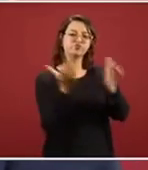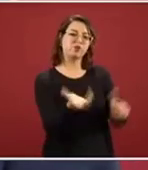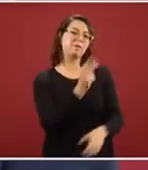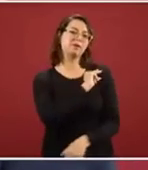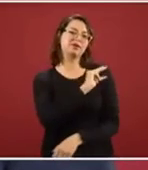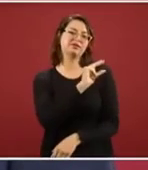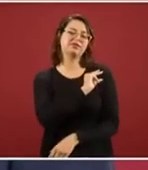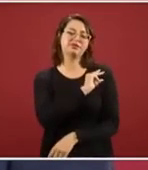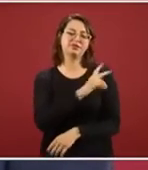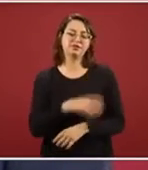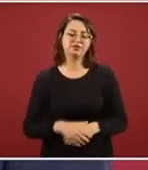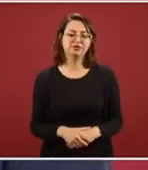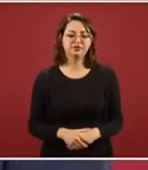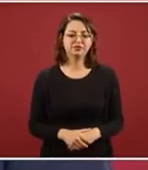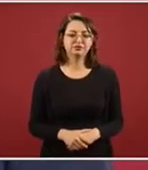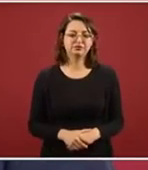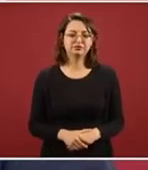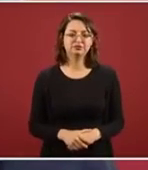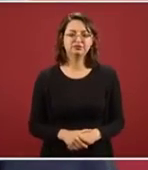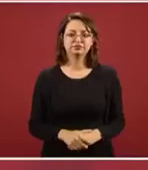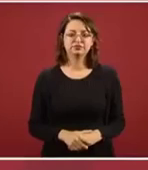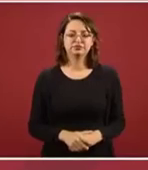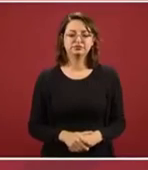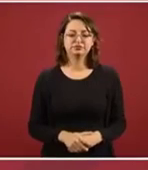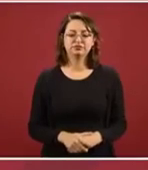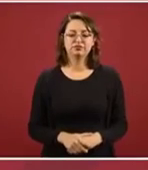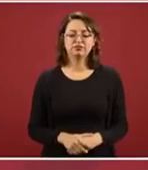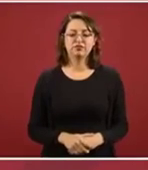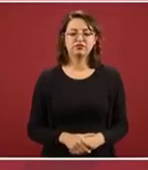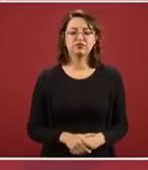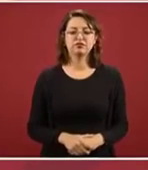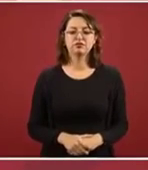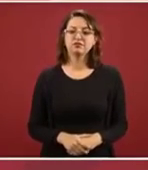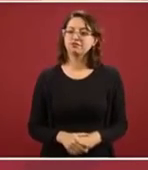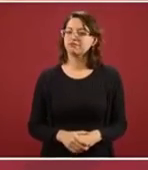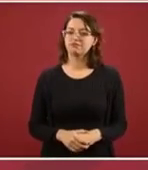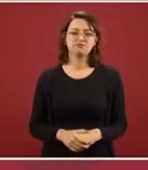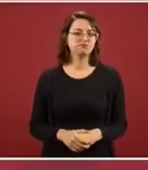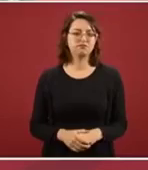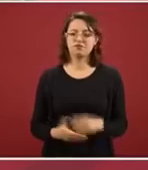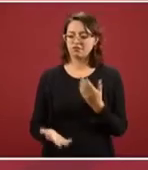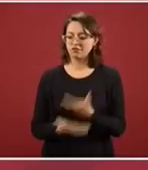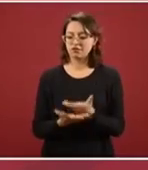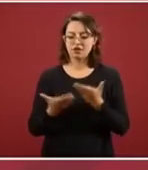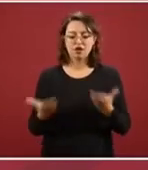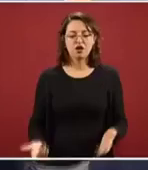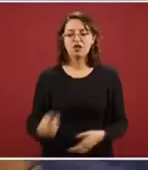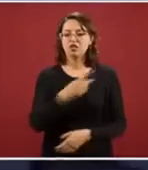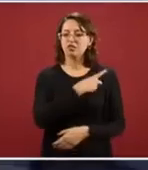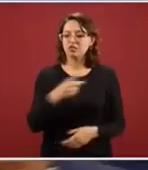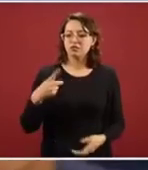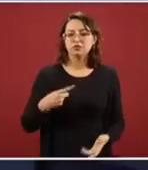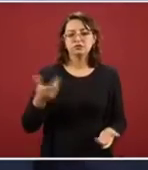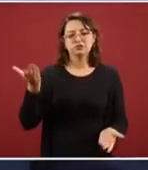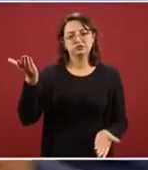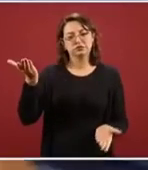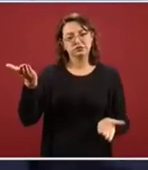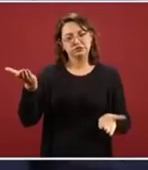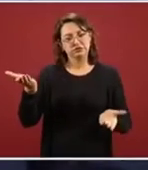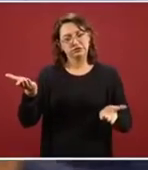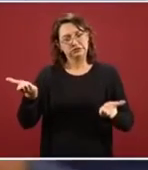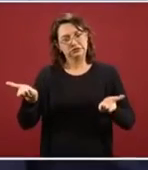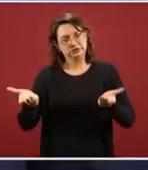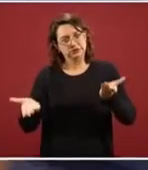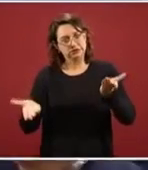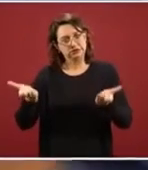los particulares, y tenemos que buscar que haya el equilibrio, sobre todo